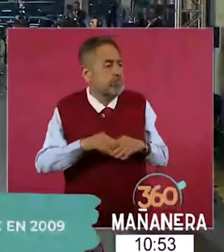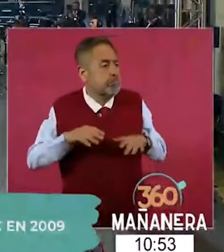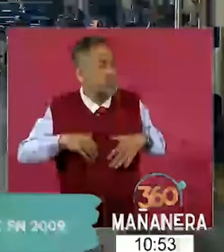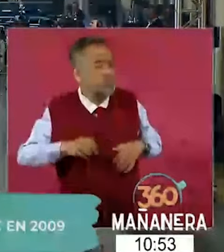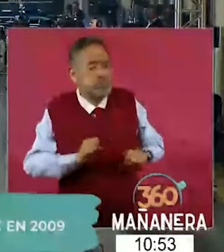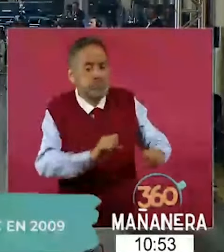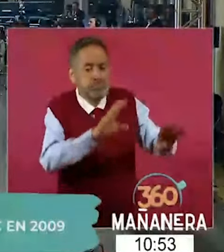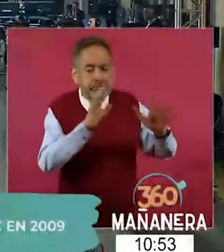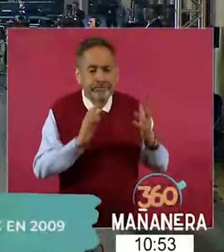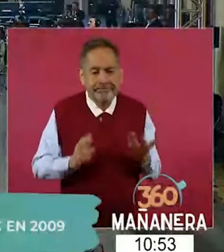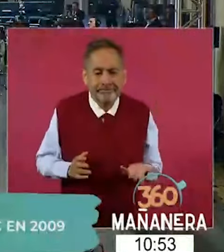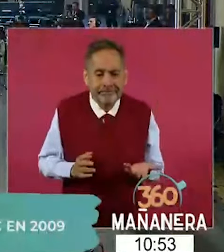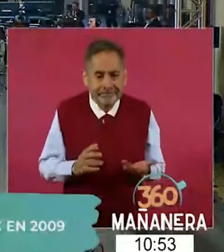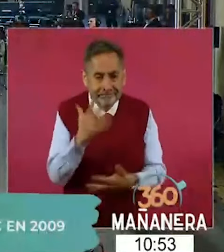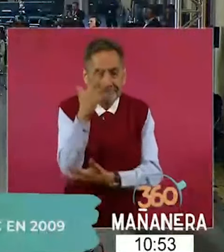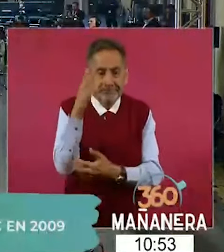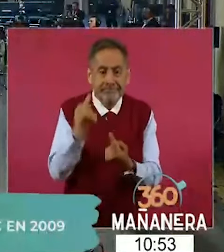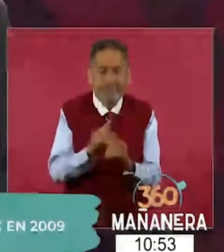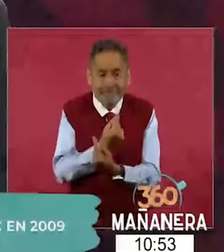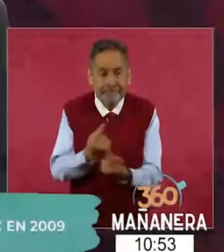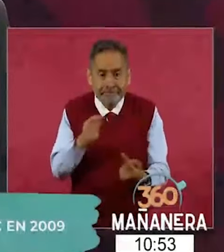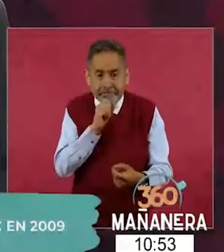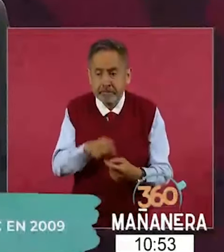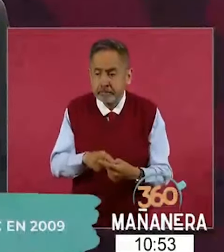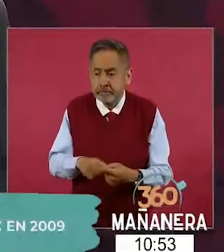también privatizan las guarderías,